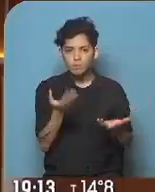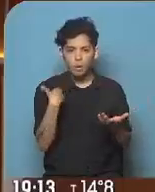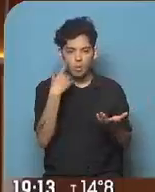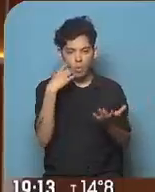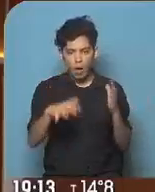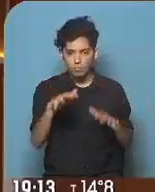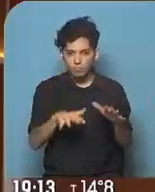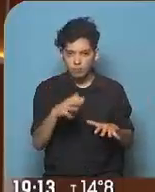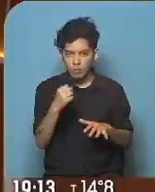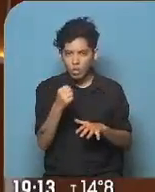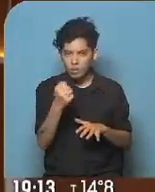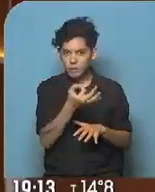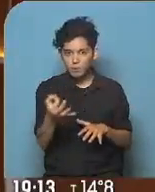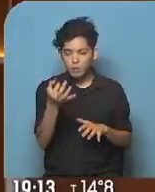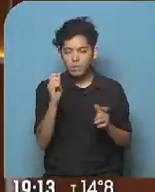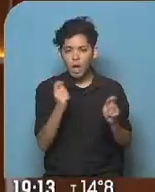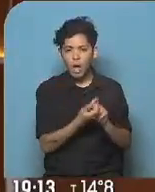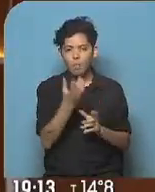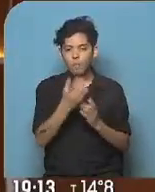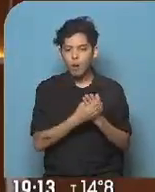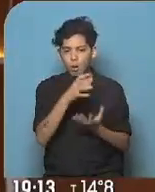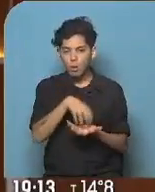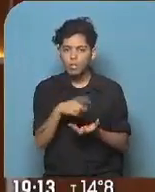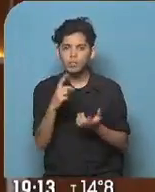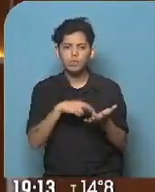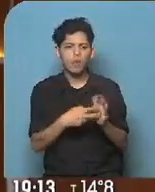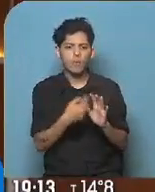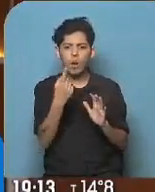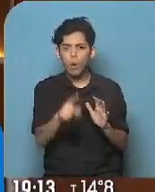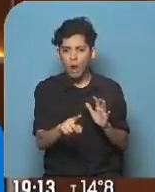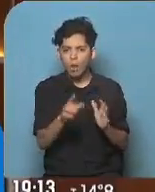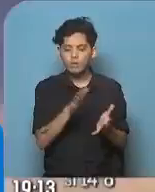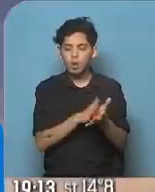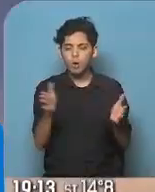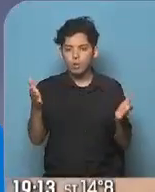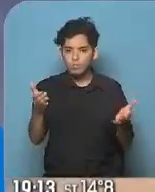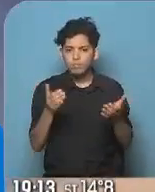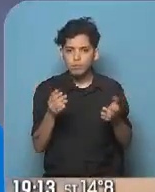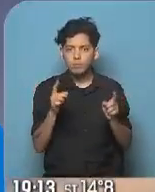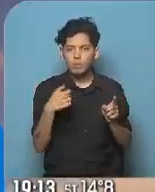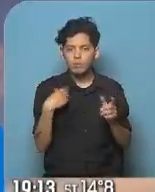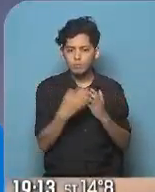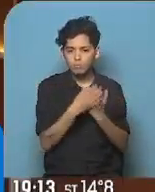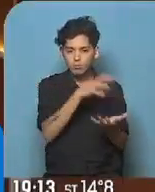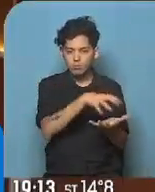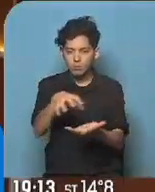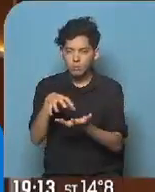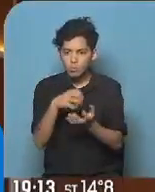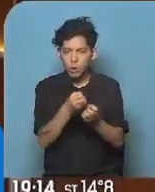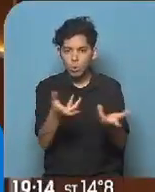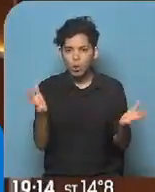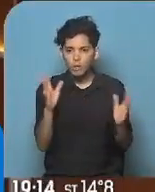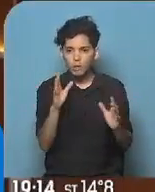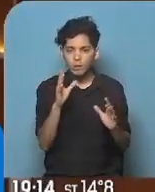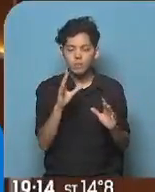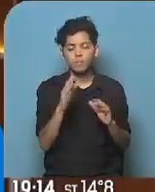empecemos por los cambios de gabinete que cuál es el significado de este achicamiento de la cantidad de ministerios bueno en principio